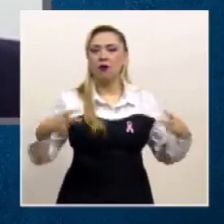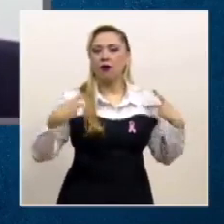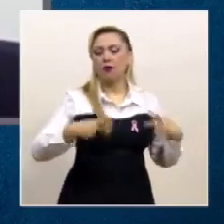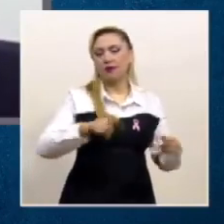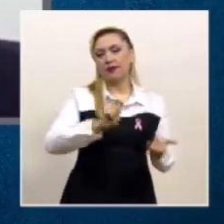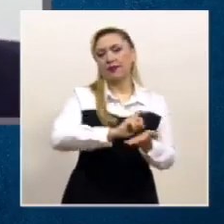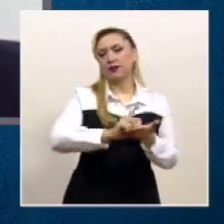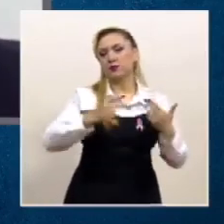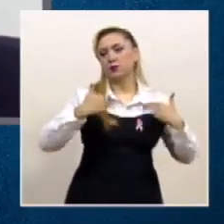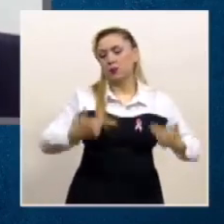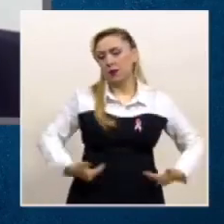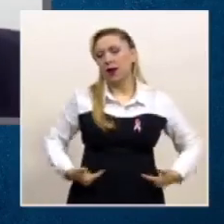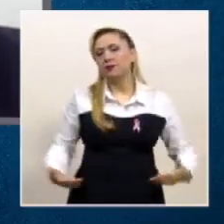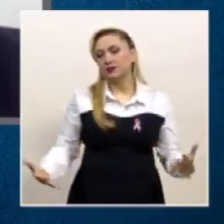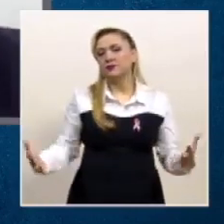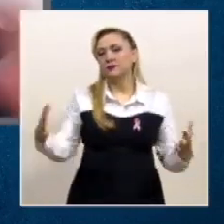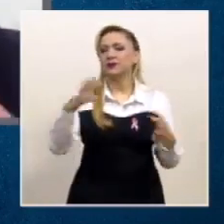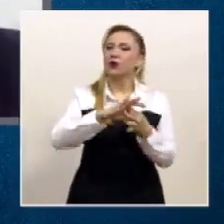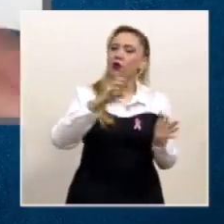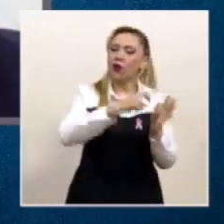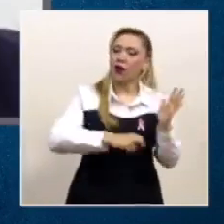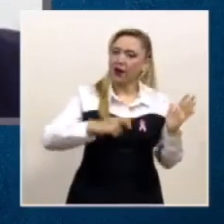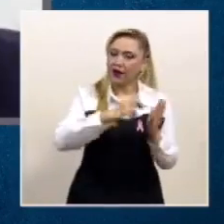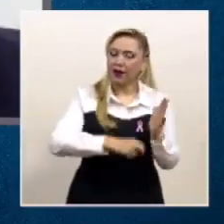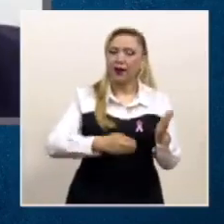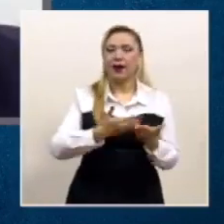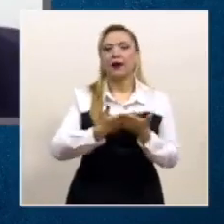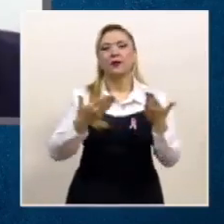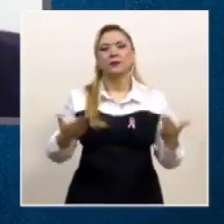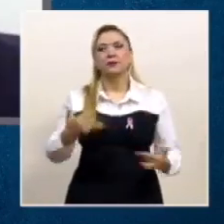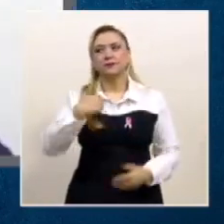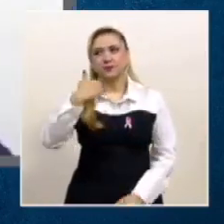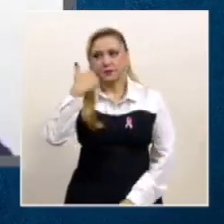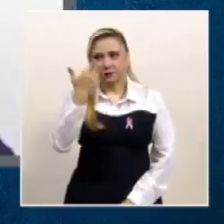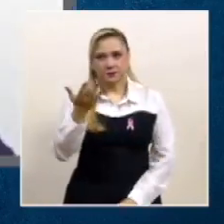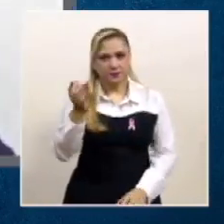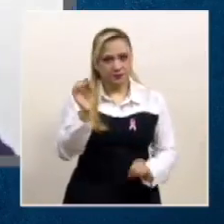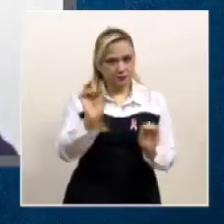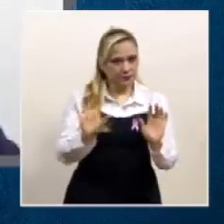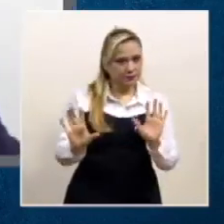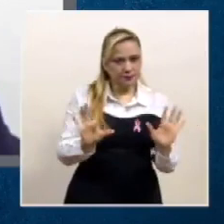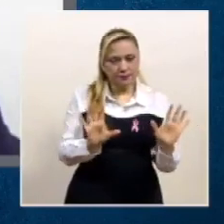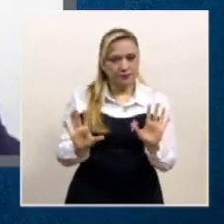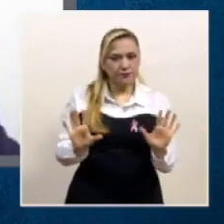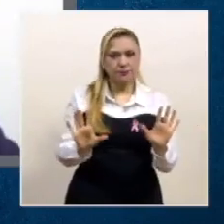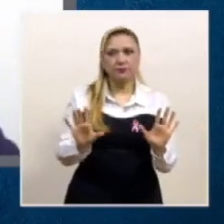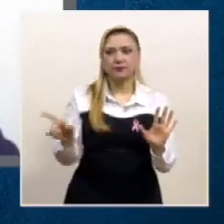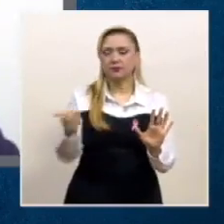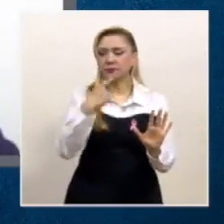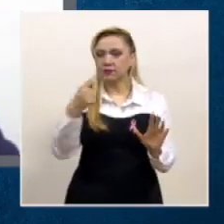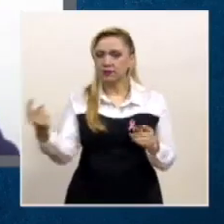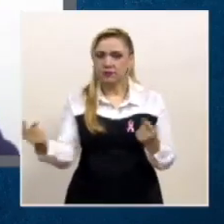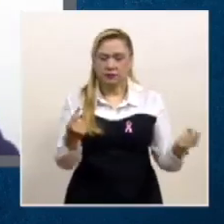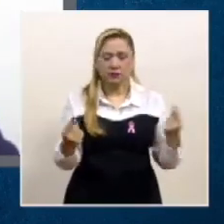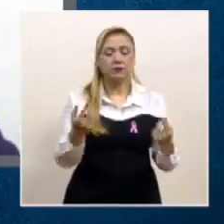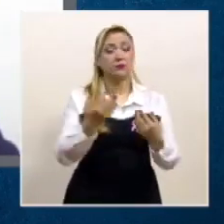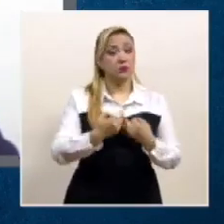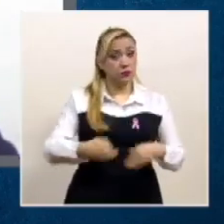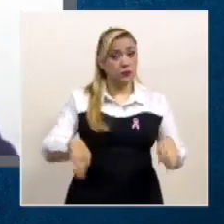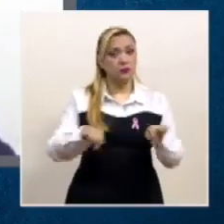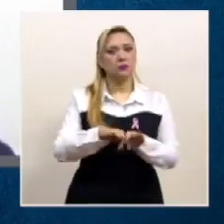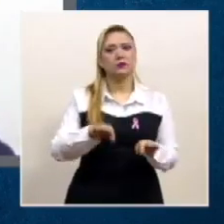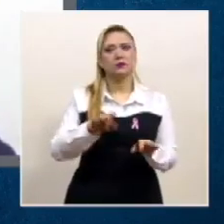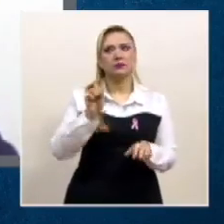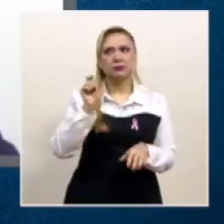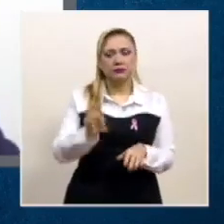algunas nociones. Y también yo quería resaltar, antes de irnos a la primera pausa, cuestiones que ustedes han dicho y que me parecen muy importantes, como